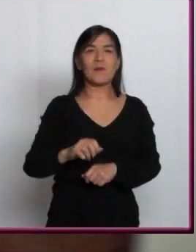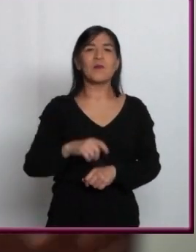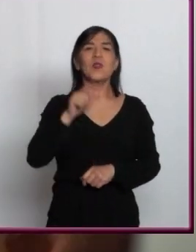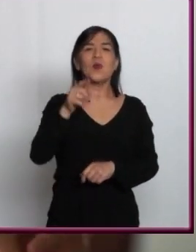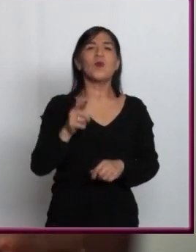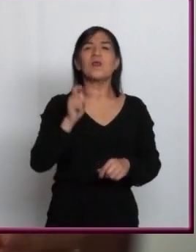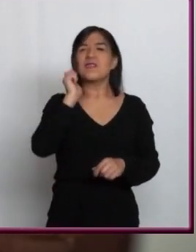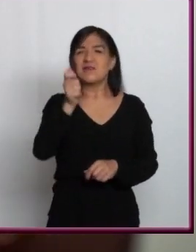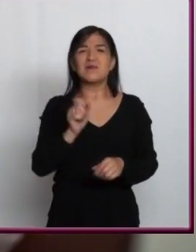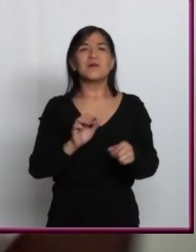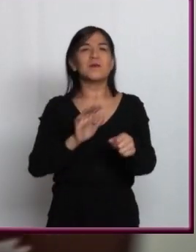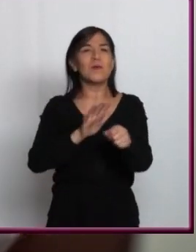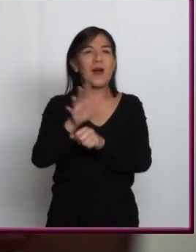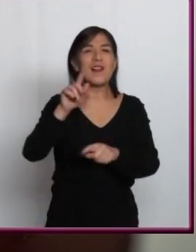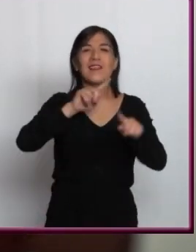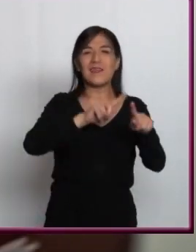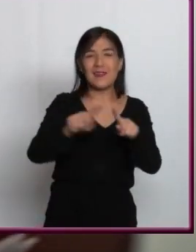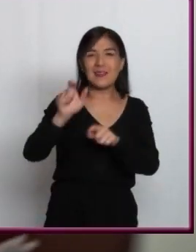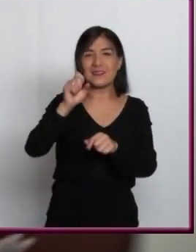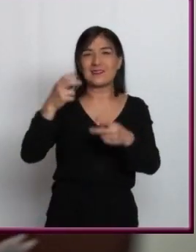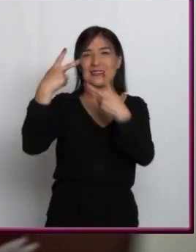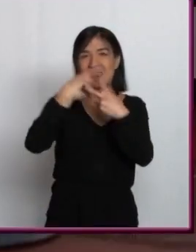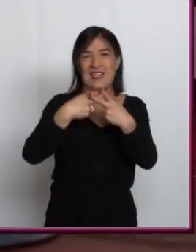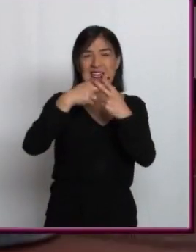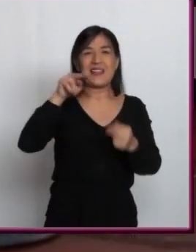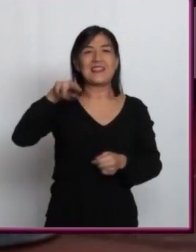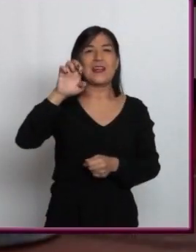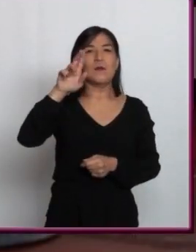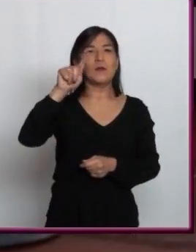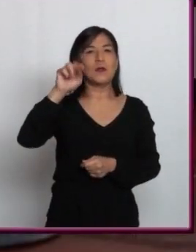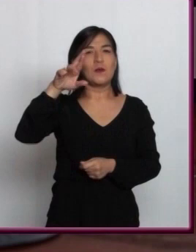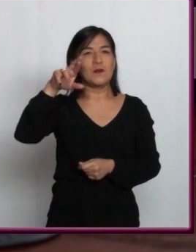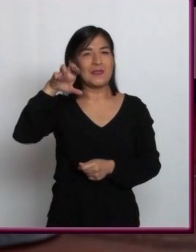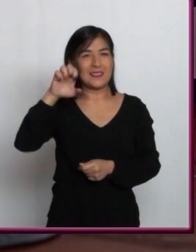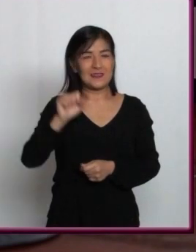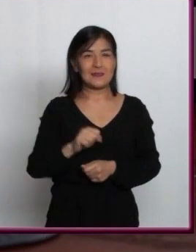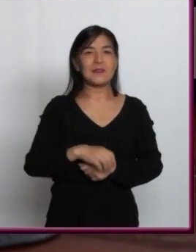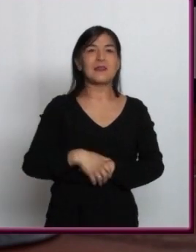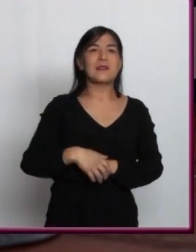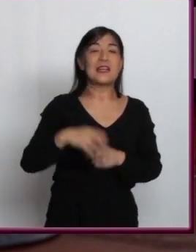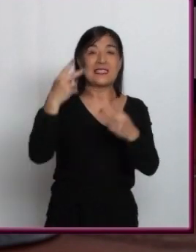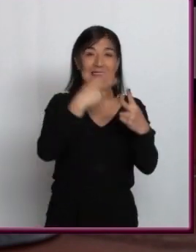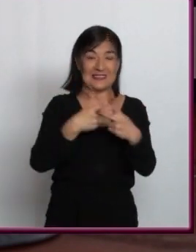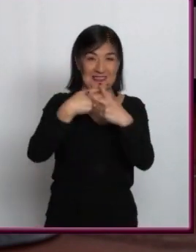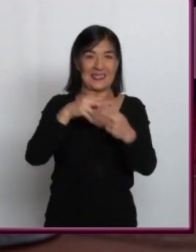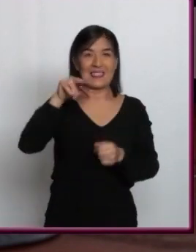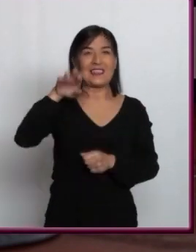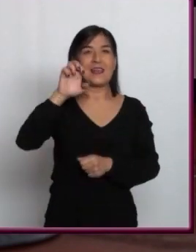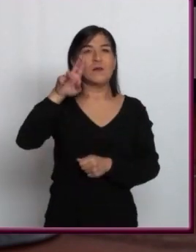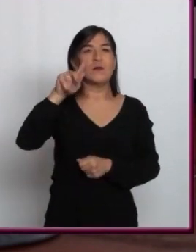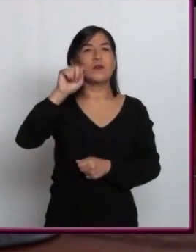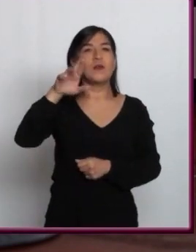diferencia que tienen con las estrellas de neutrones? Las estrellas de neutrones son el